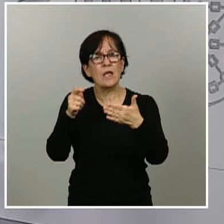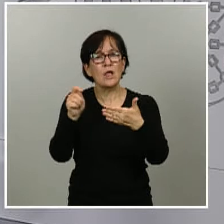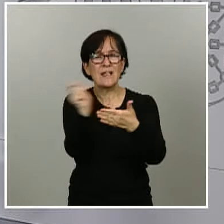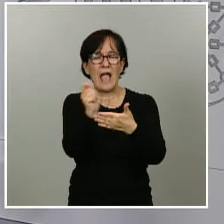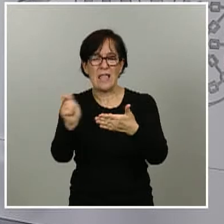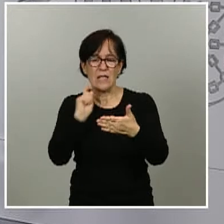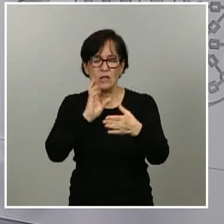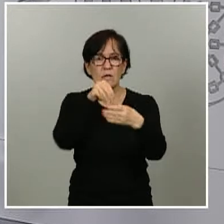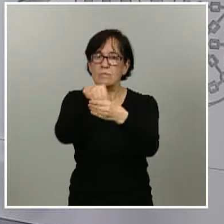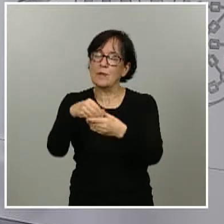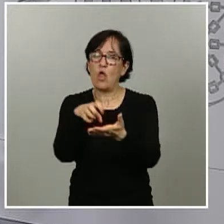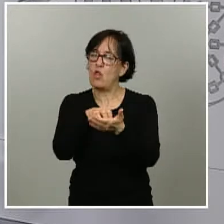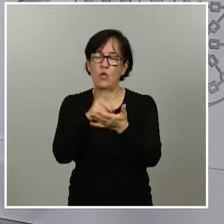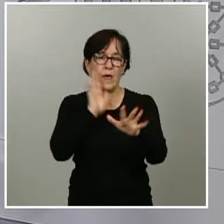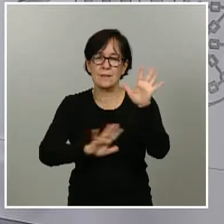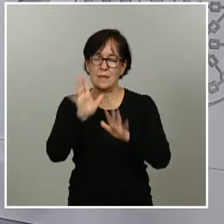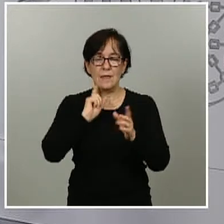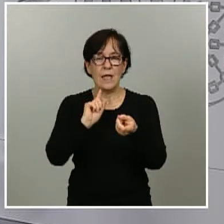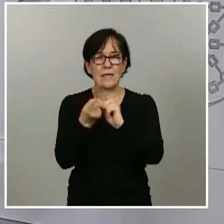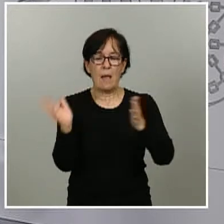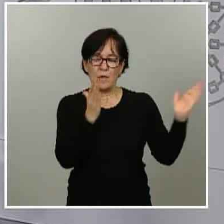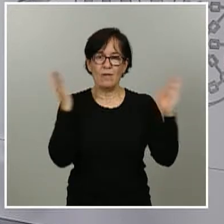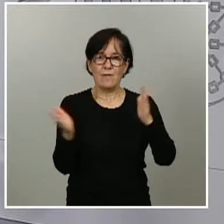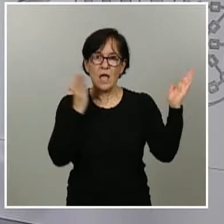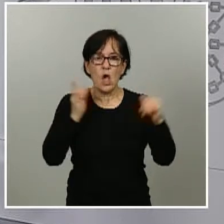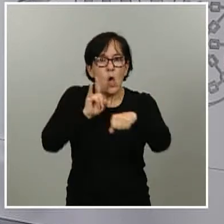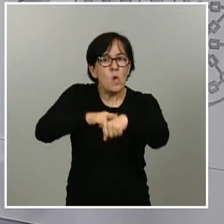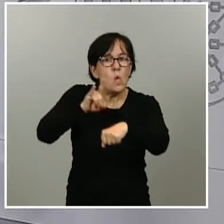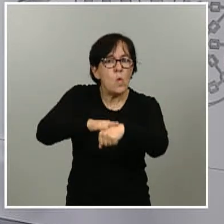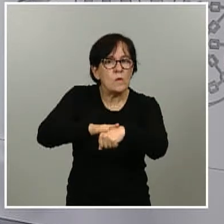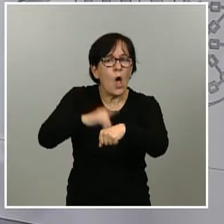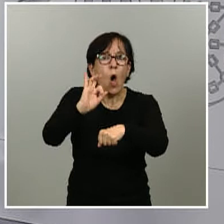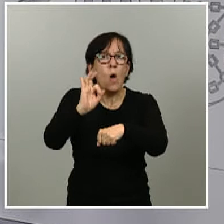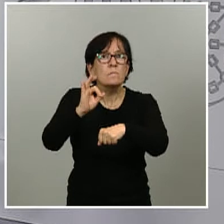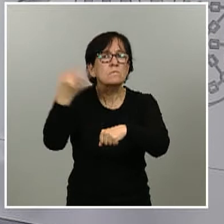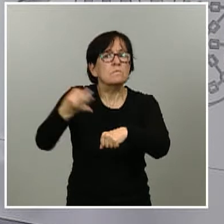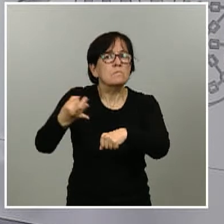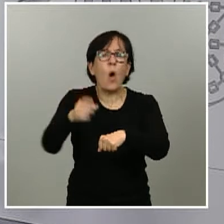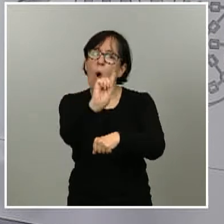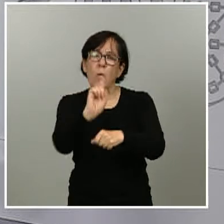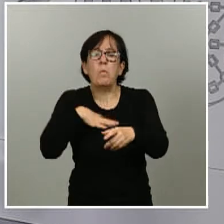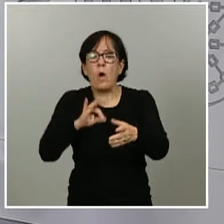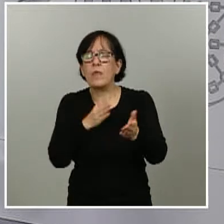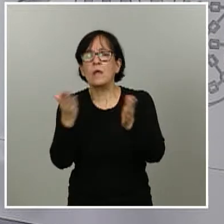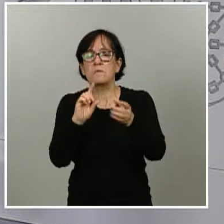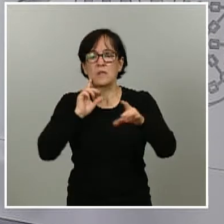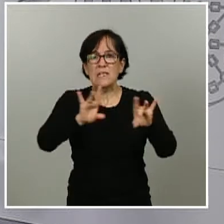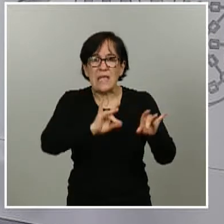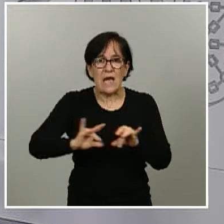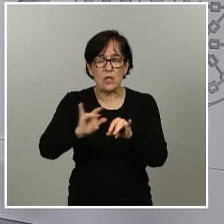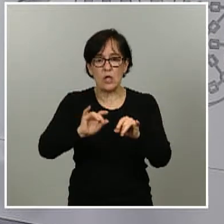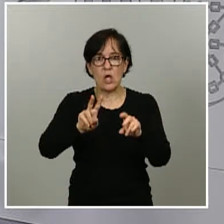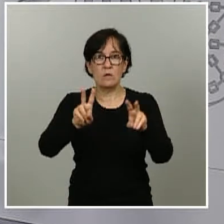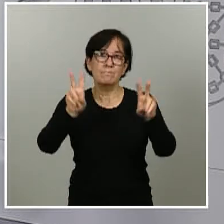tienen dudas. ¿Los cambios de fase serán siempre los lunes o no necesariamente? ¿Podría ser que algún territorio entrara en periodo de nueva normalidad